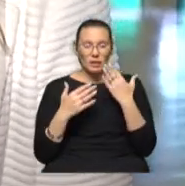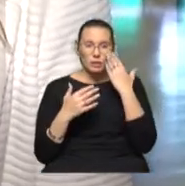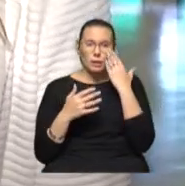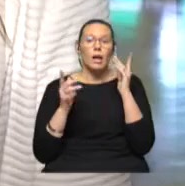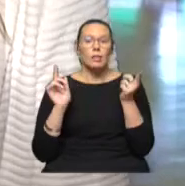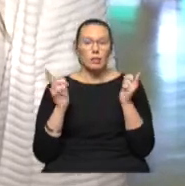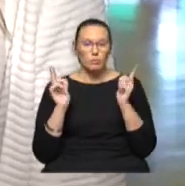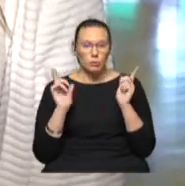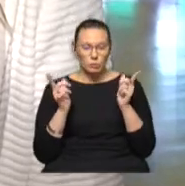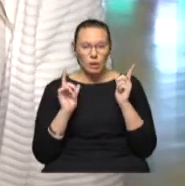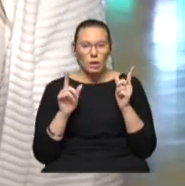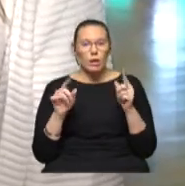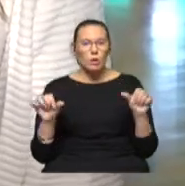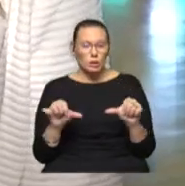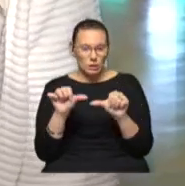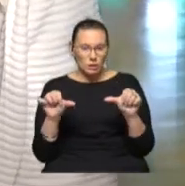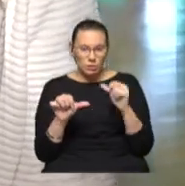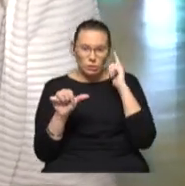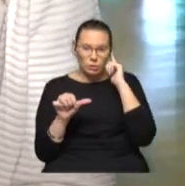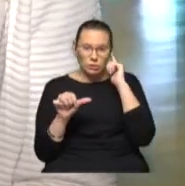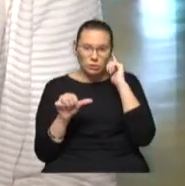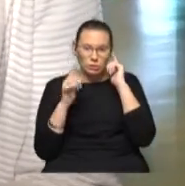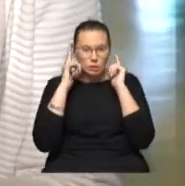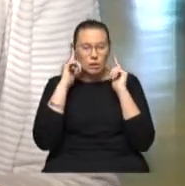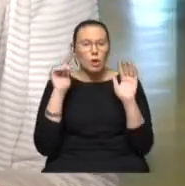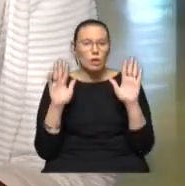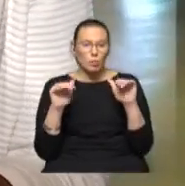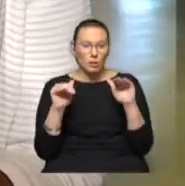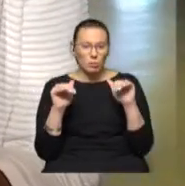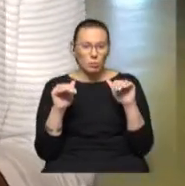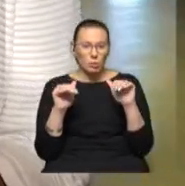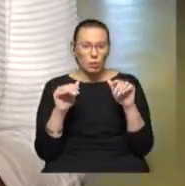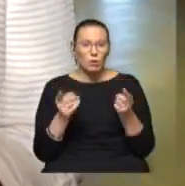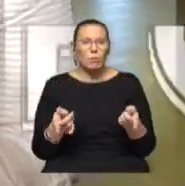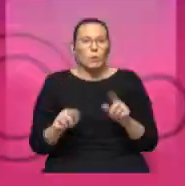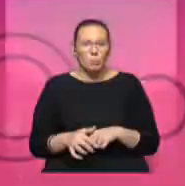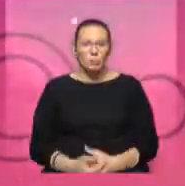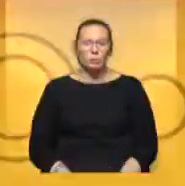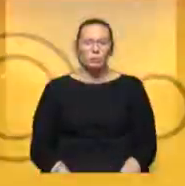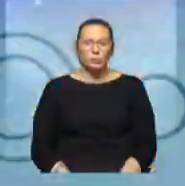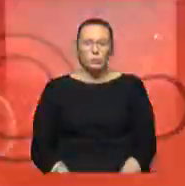disfrutar ahora de todo lo que ha sido y bueno, nos despedimos. Nosotros vamos a Piso nuevamente.